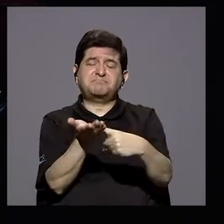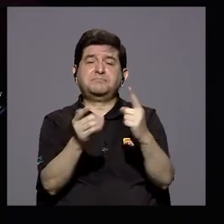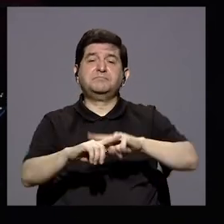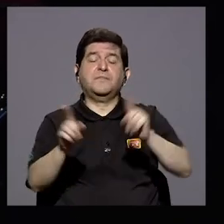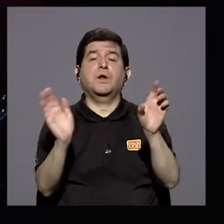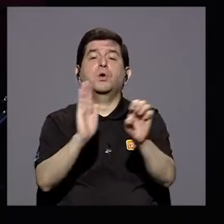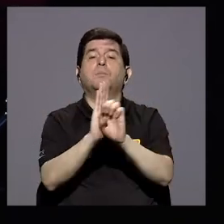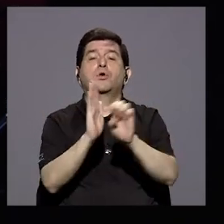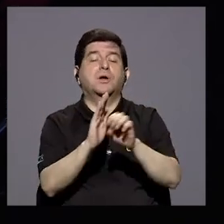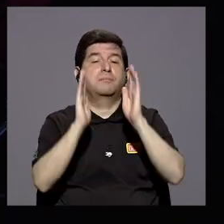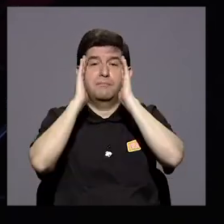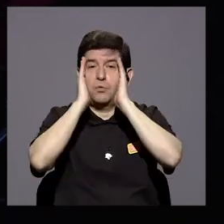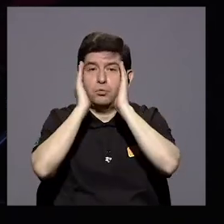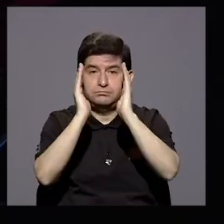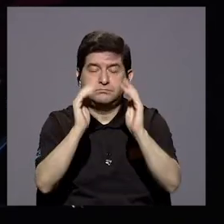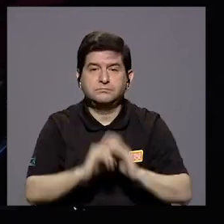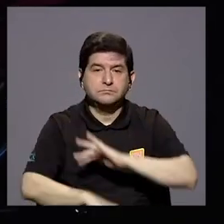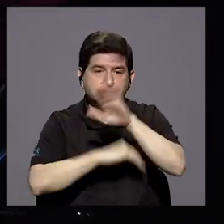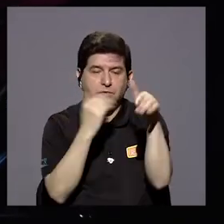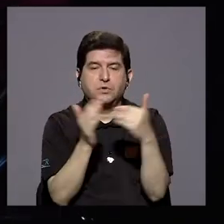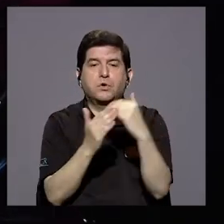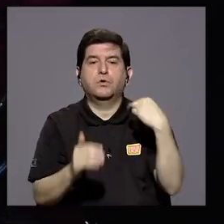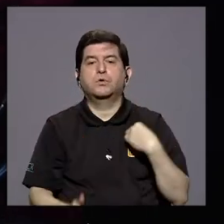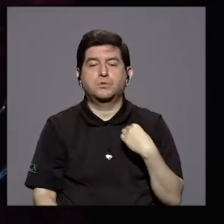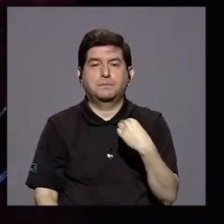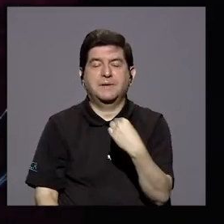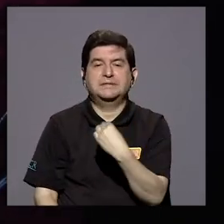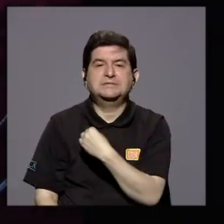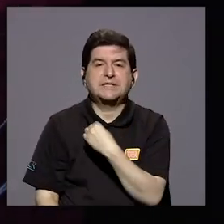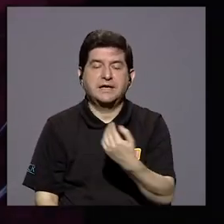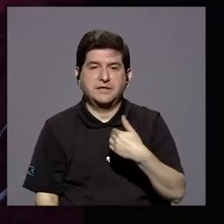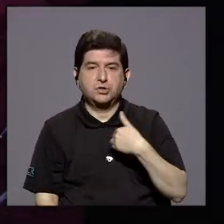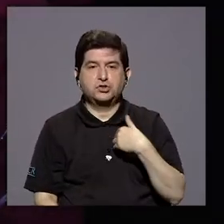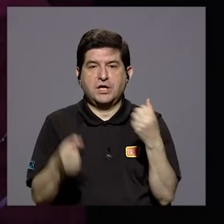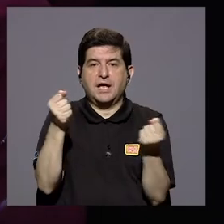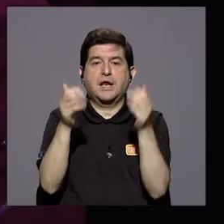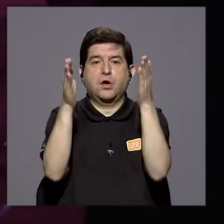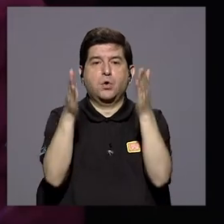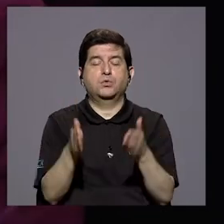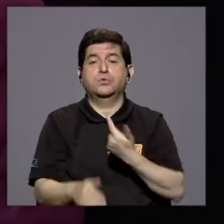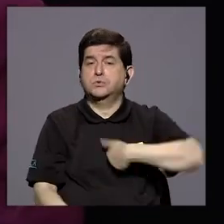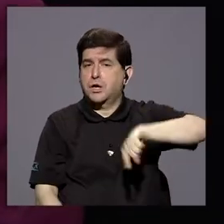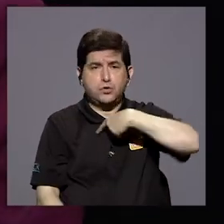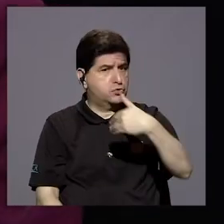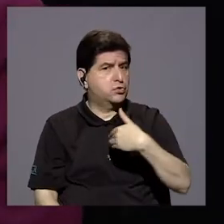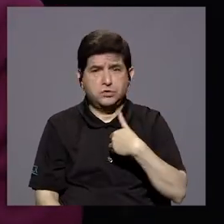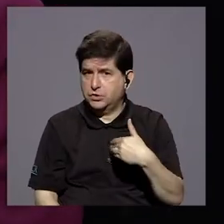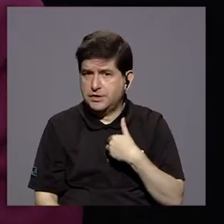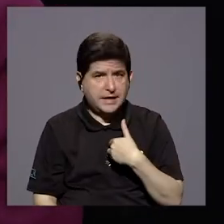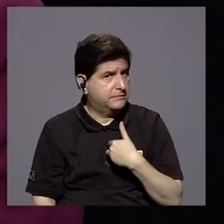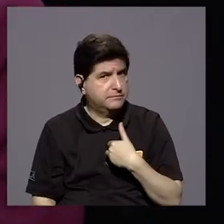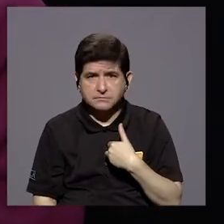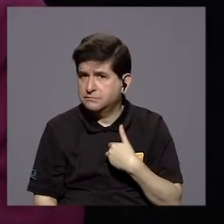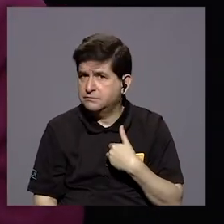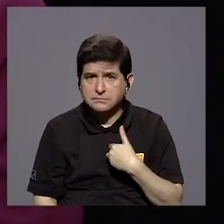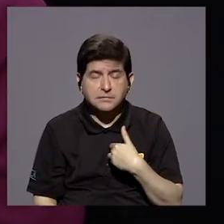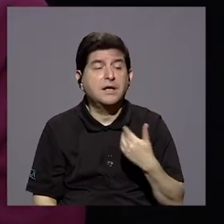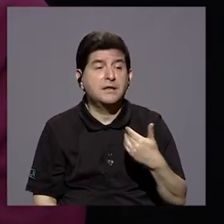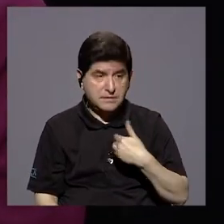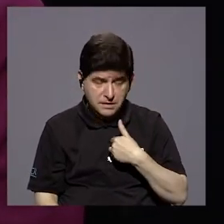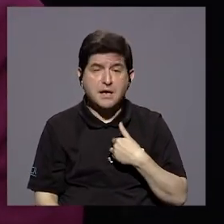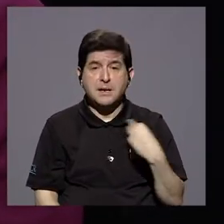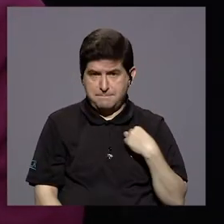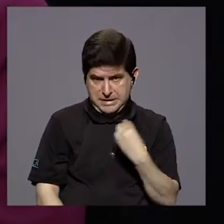discute, pero por ejemplo no se fija que todos los ministerios tienen chofer. Nosotros no tenemos chofer.